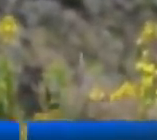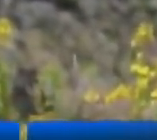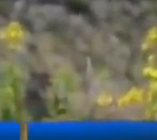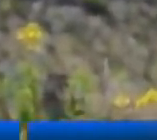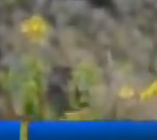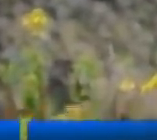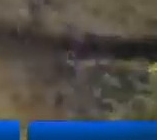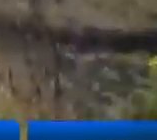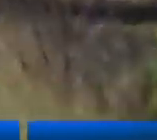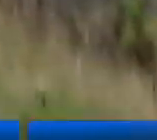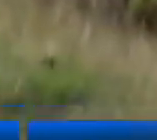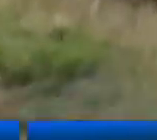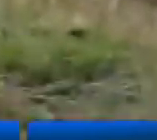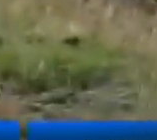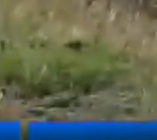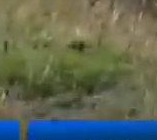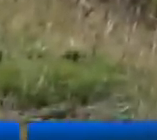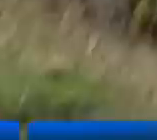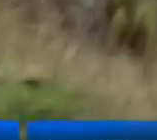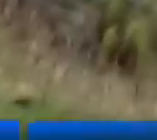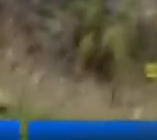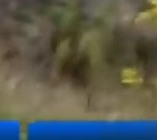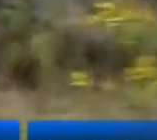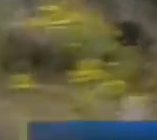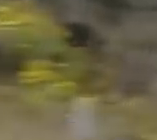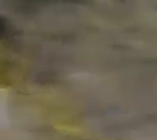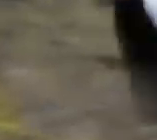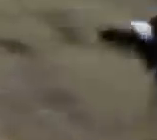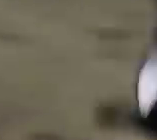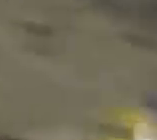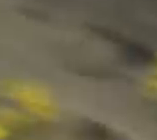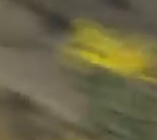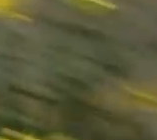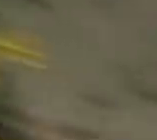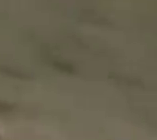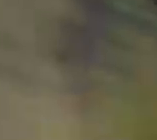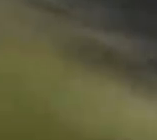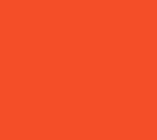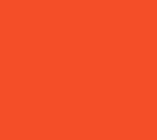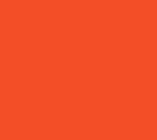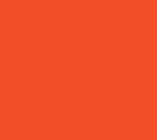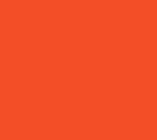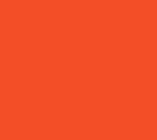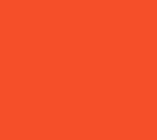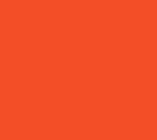solo. Los cóndores viven hasta 80 años. Carla Cerón, 24 horas.